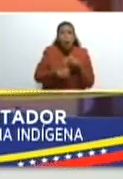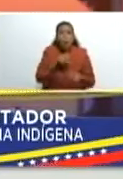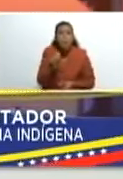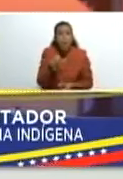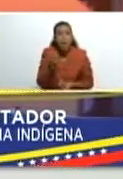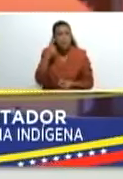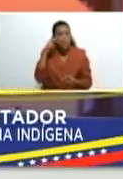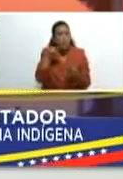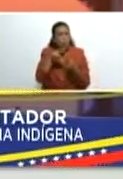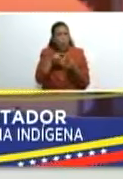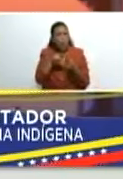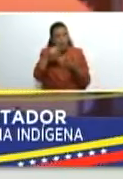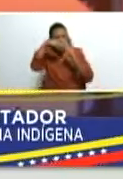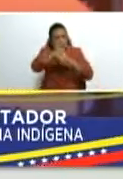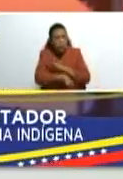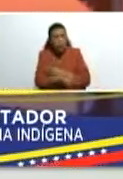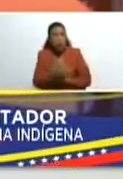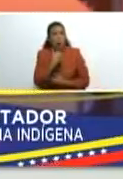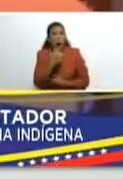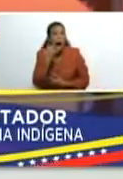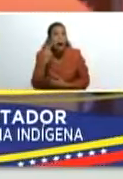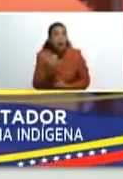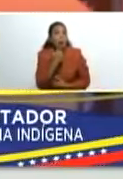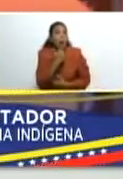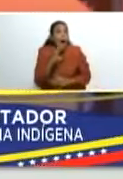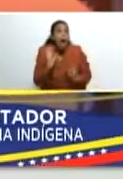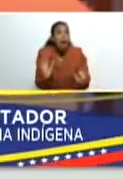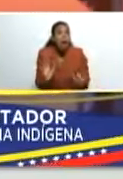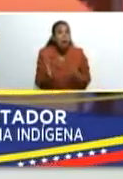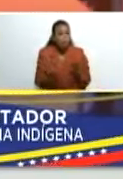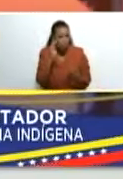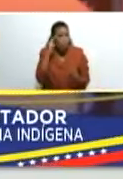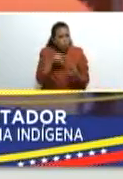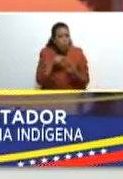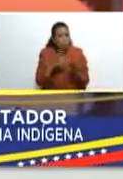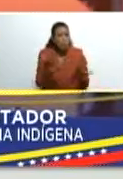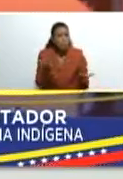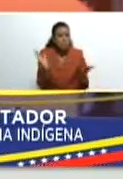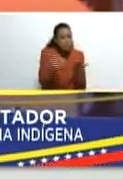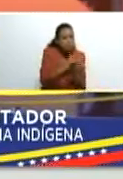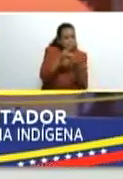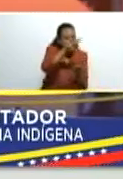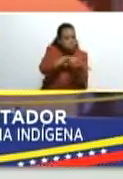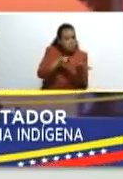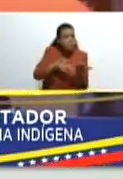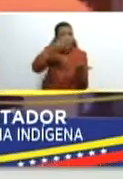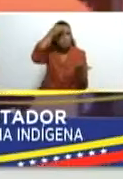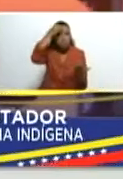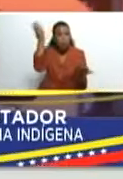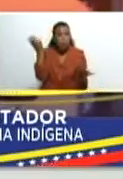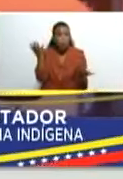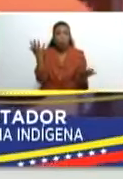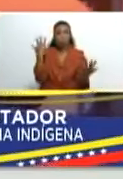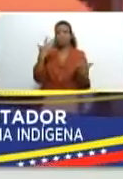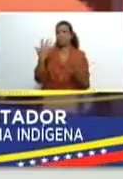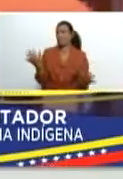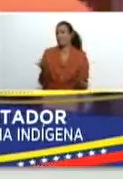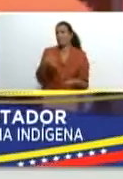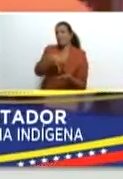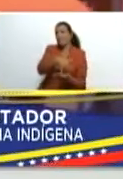hasta dónde lo conocen de verdad, para que no tengamos una